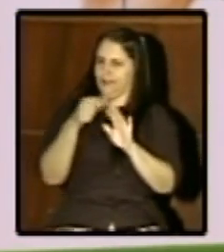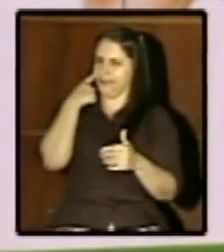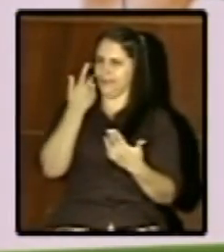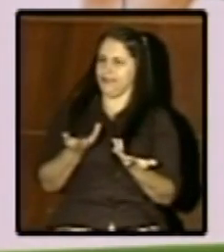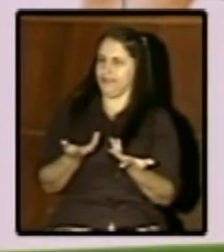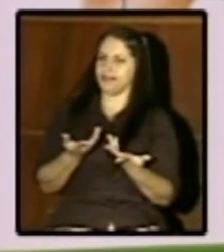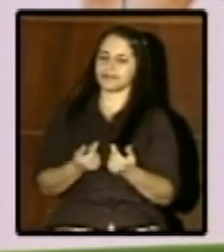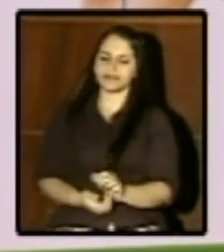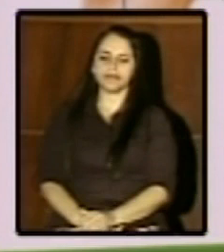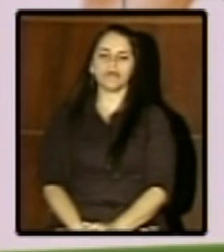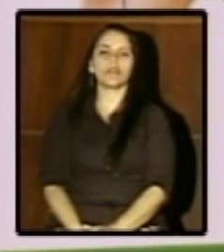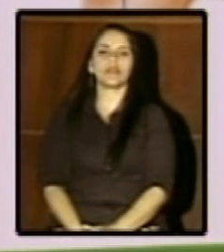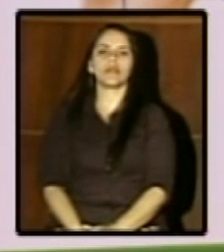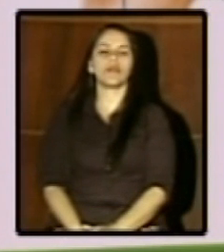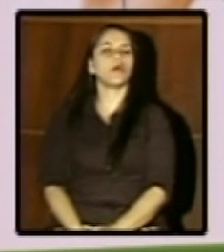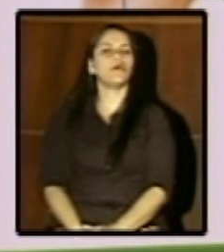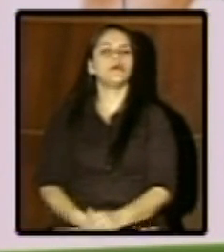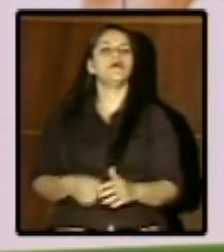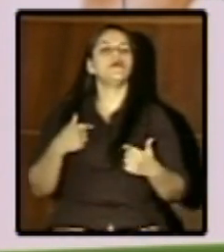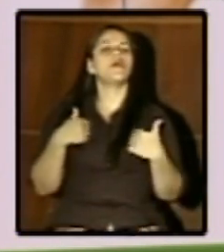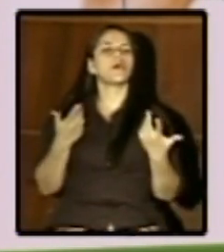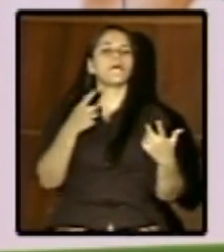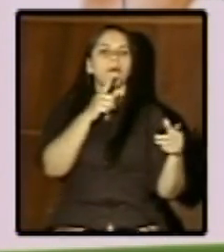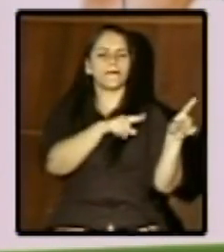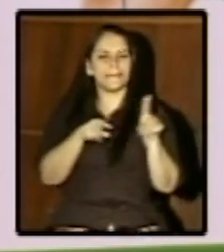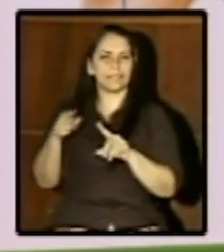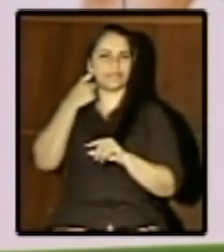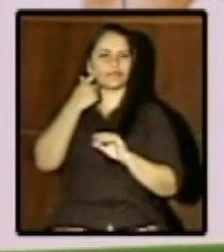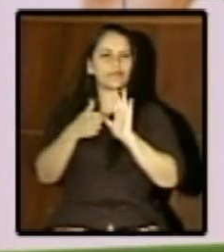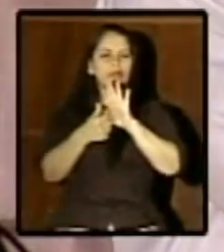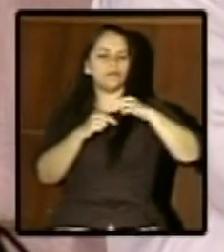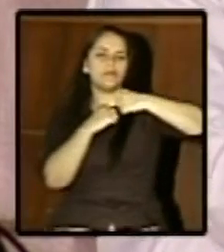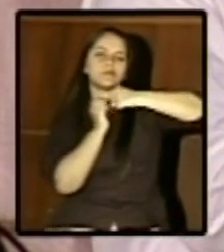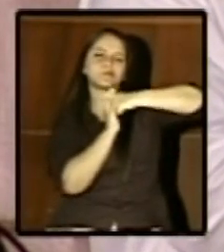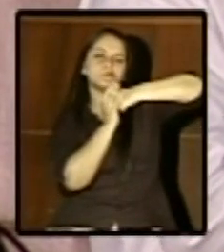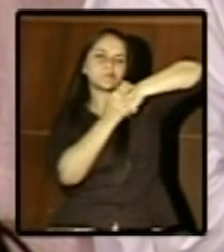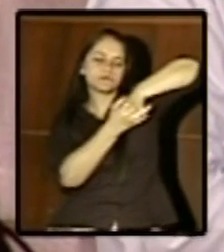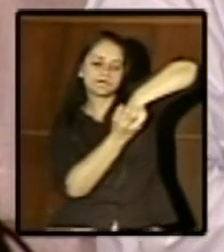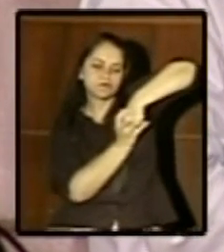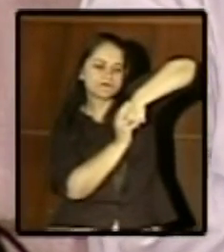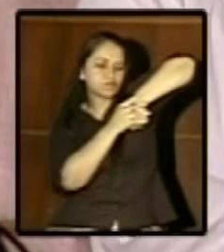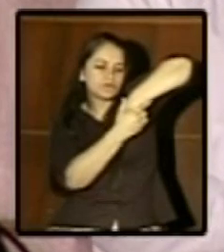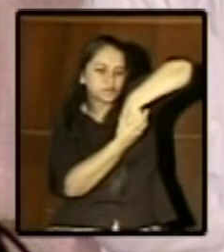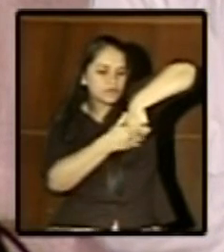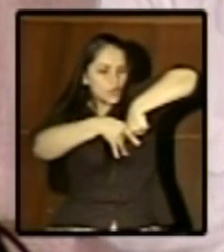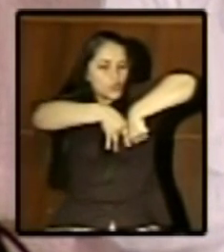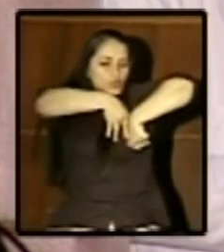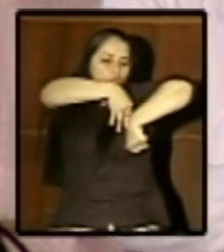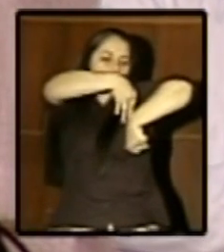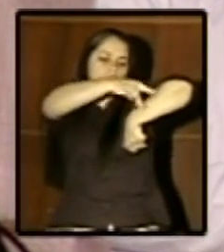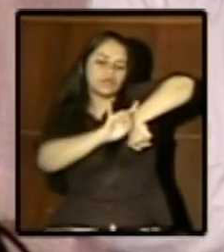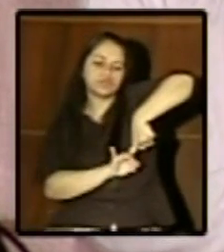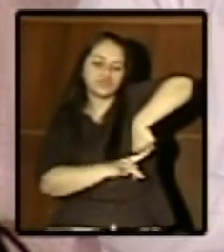esa articulación en un constante fluido de entrada y salida de líquido en el punto adecuado. Y esto